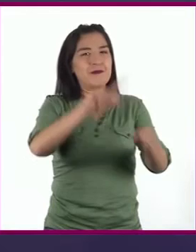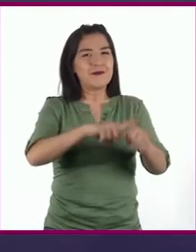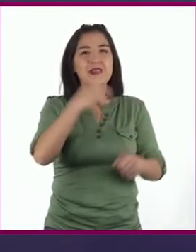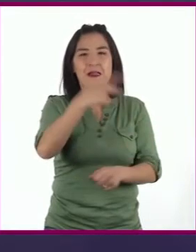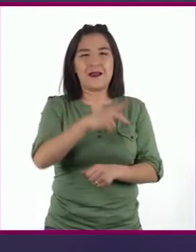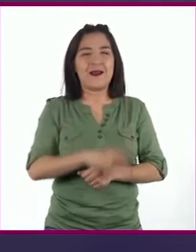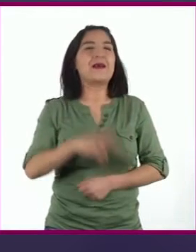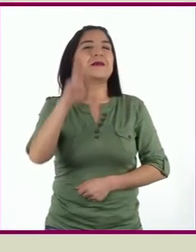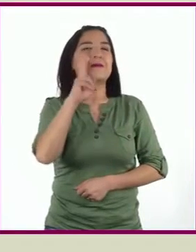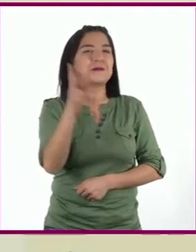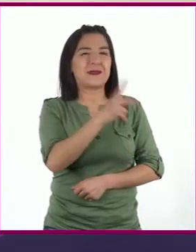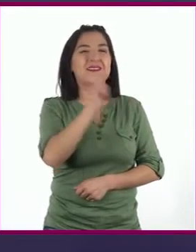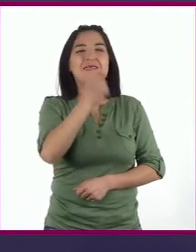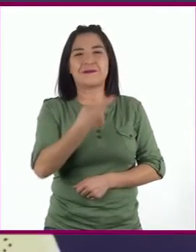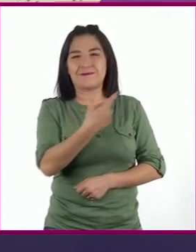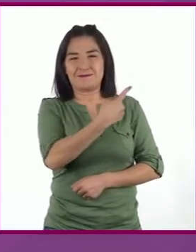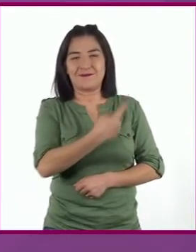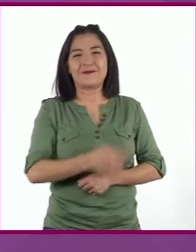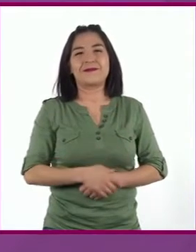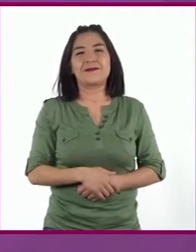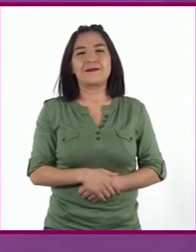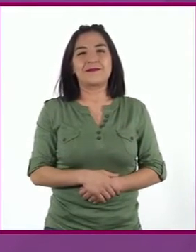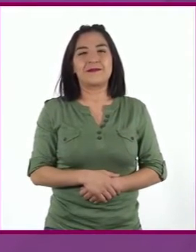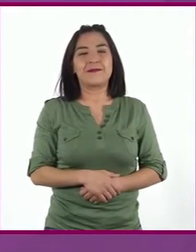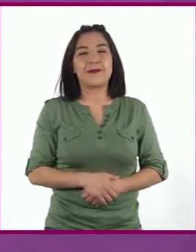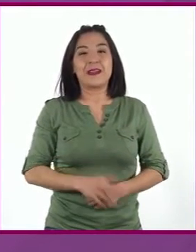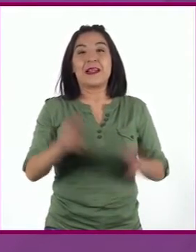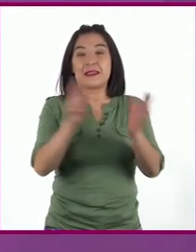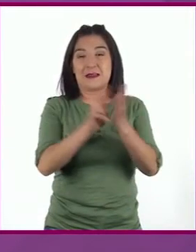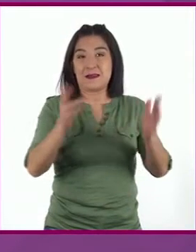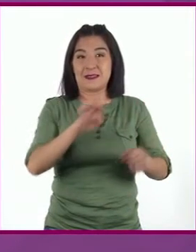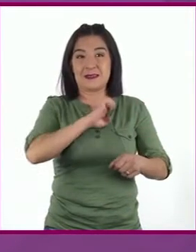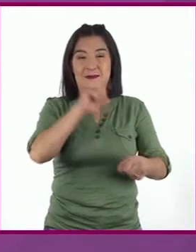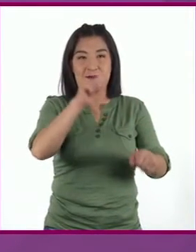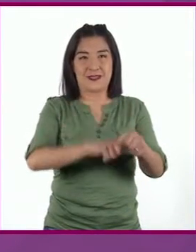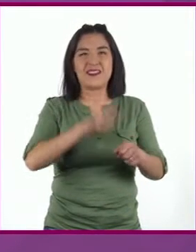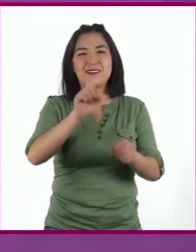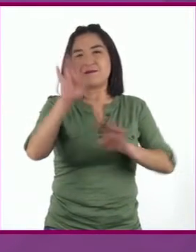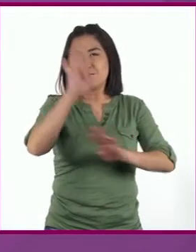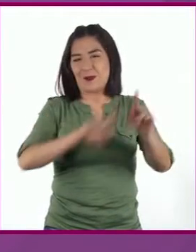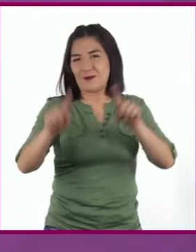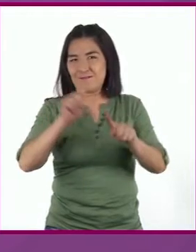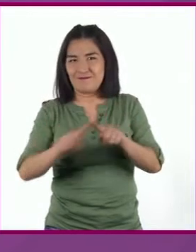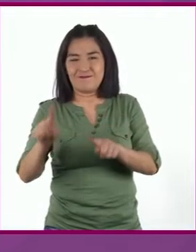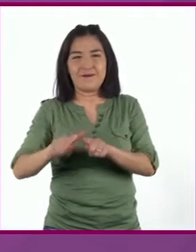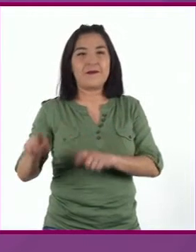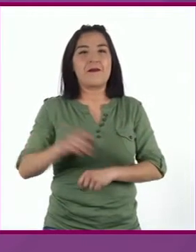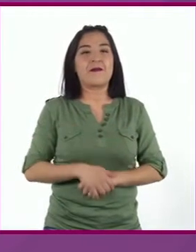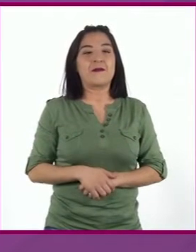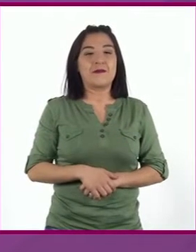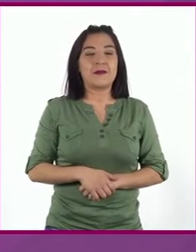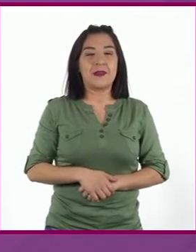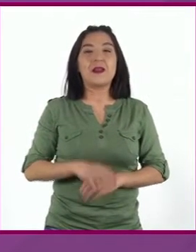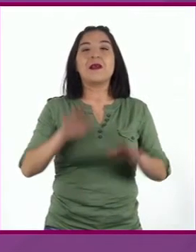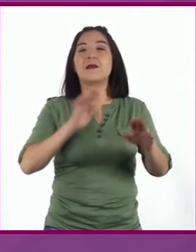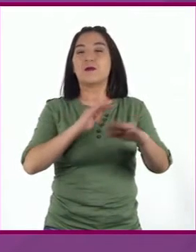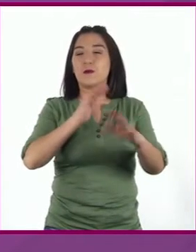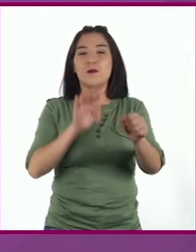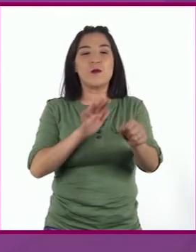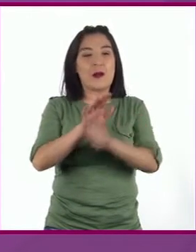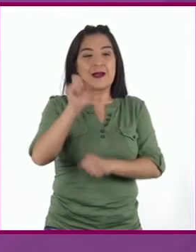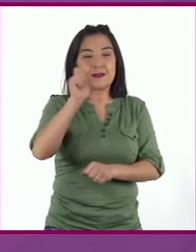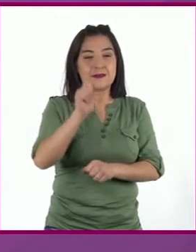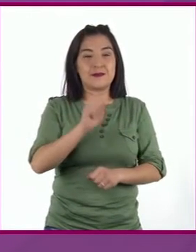Escuchemos un poco de ella. Revista especializada en biodiversidad. Introducción. Los